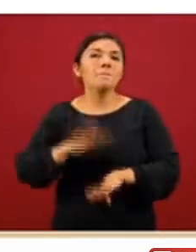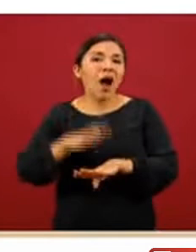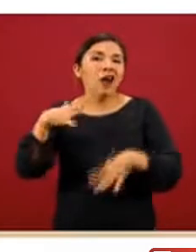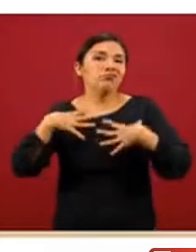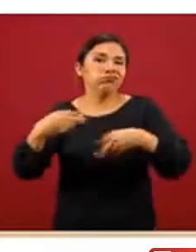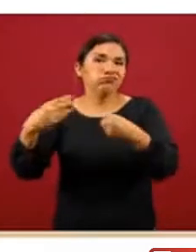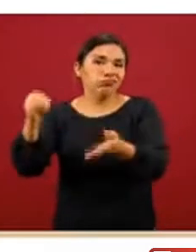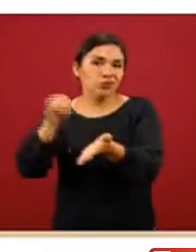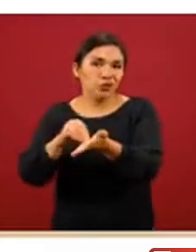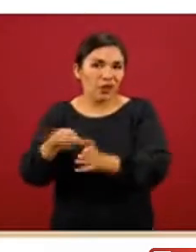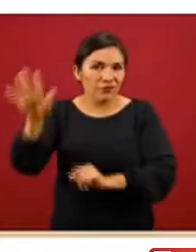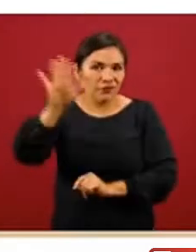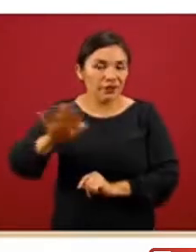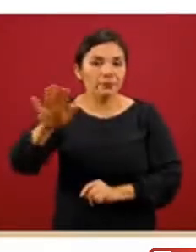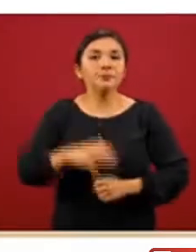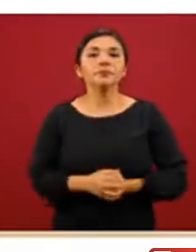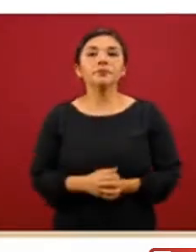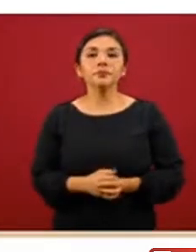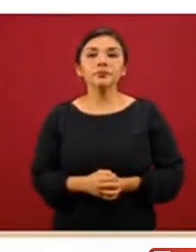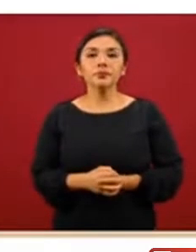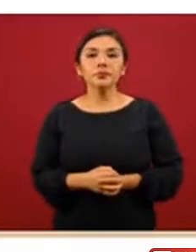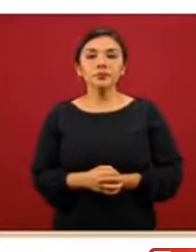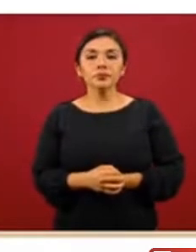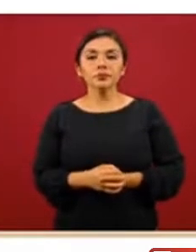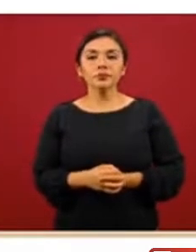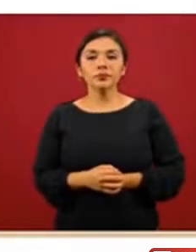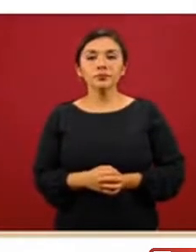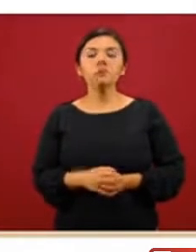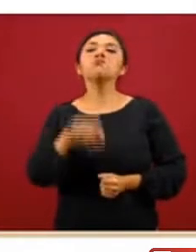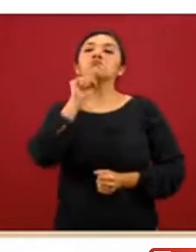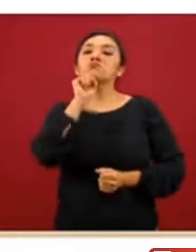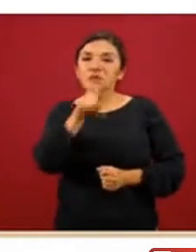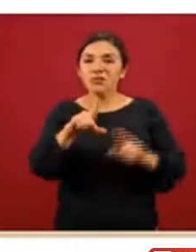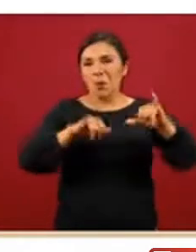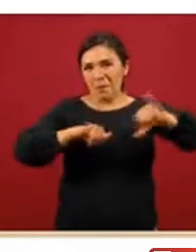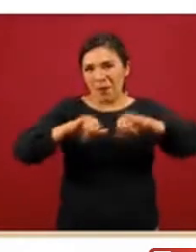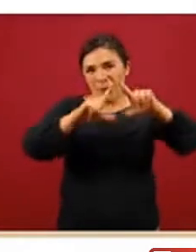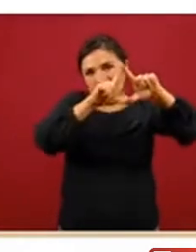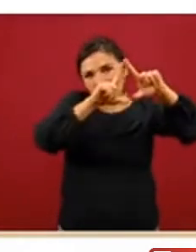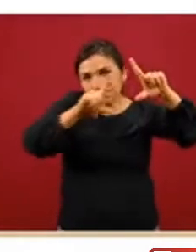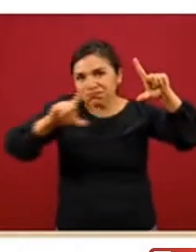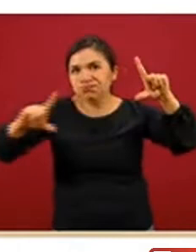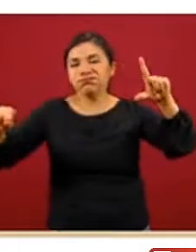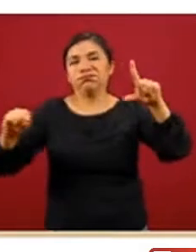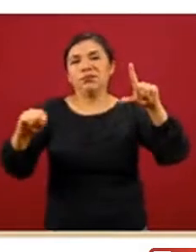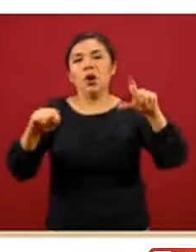transmisión. Veamos la siguiente diapositiva, es esta misma información que está en